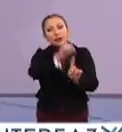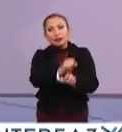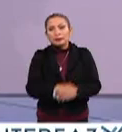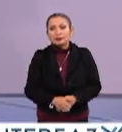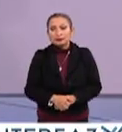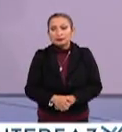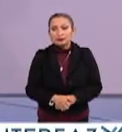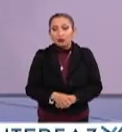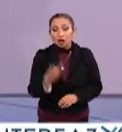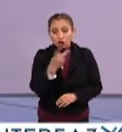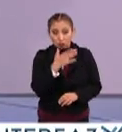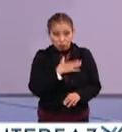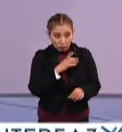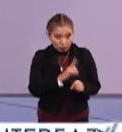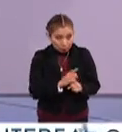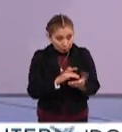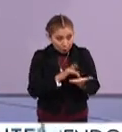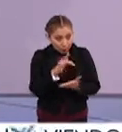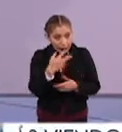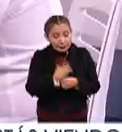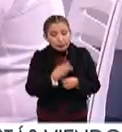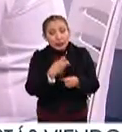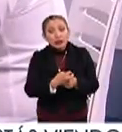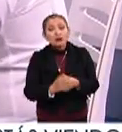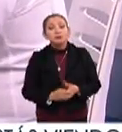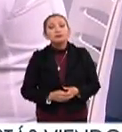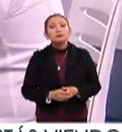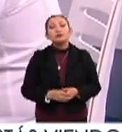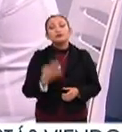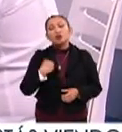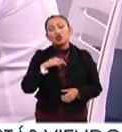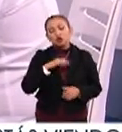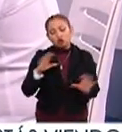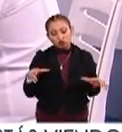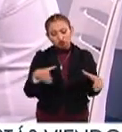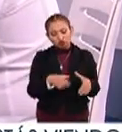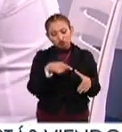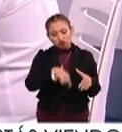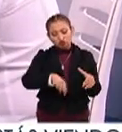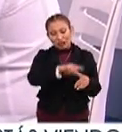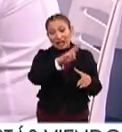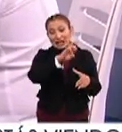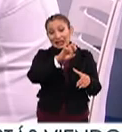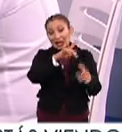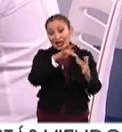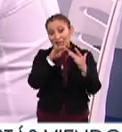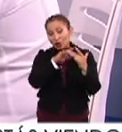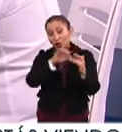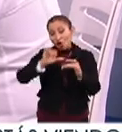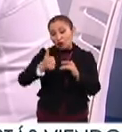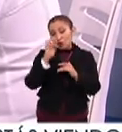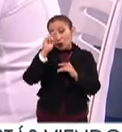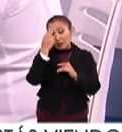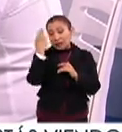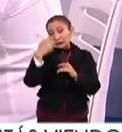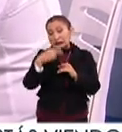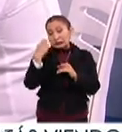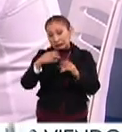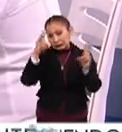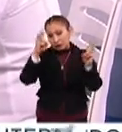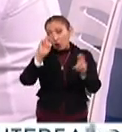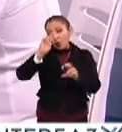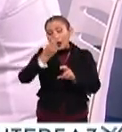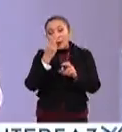sí. Bueno, los dos muy buenos días. Muchas gracias por la invitación. Nosotros formamos parte de una red de 11 universidades en el país que se llaman